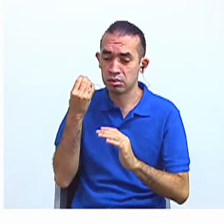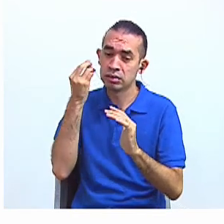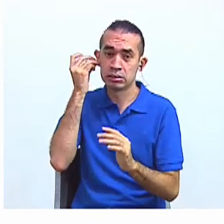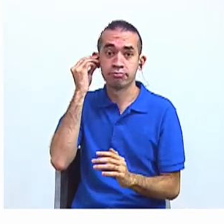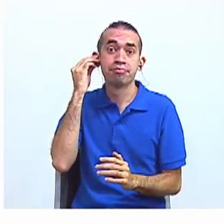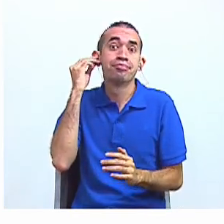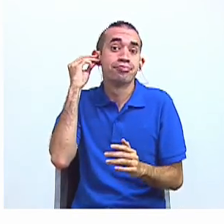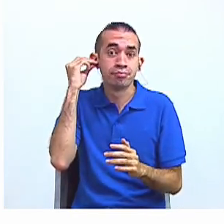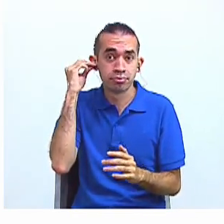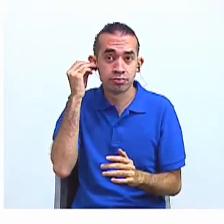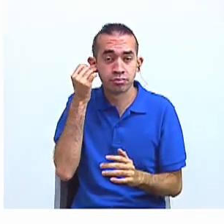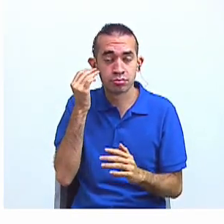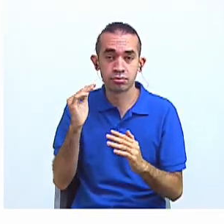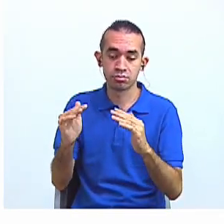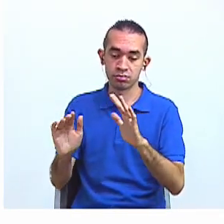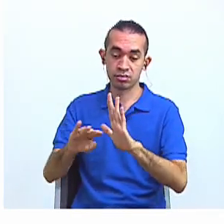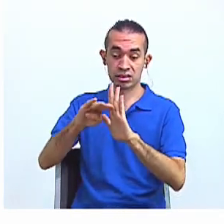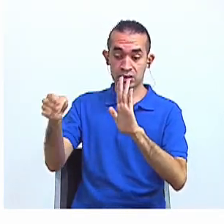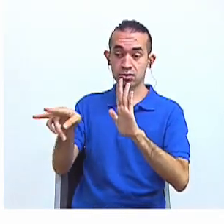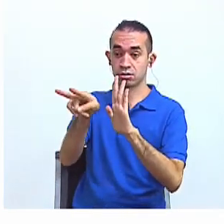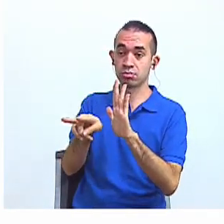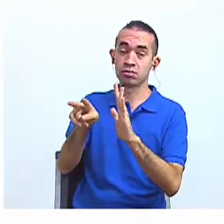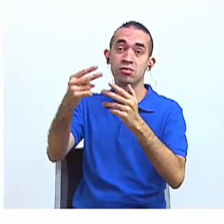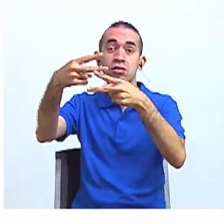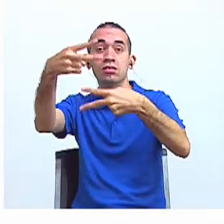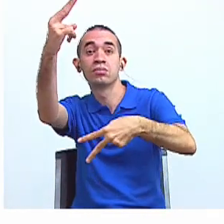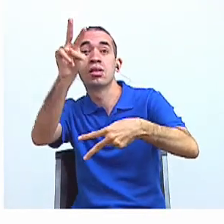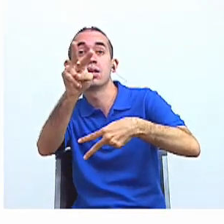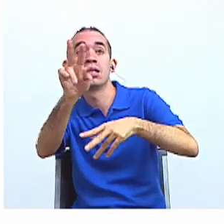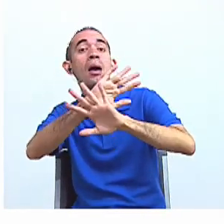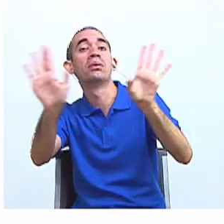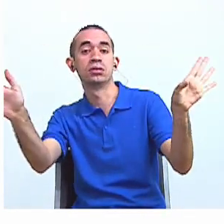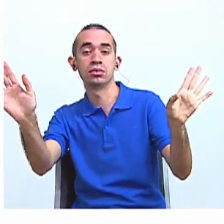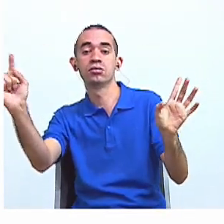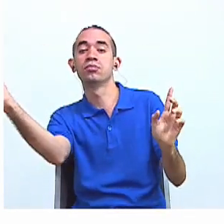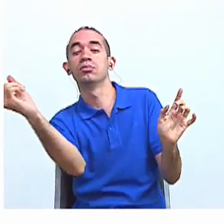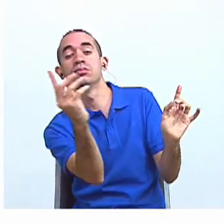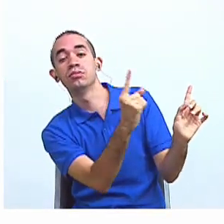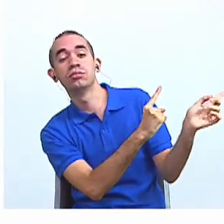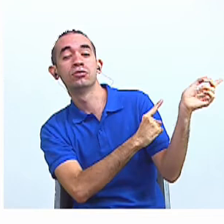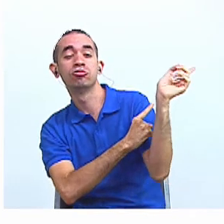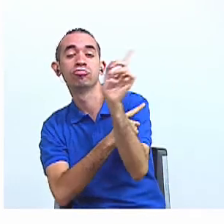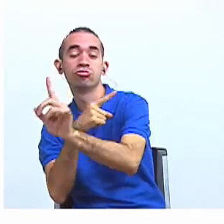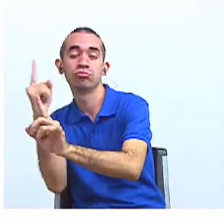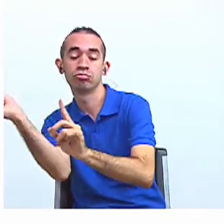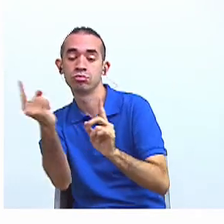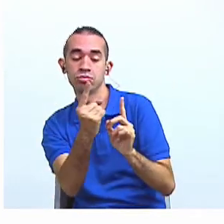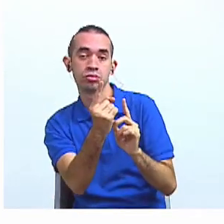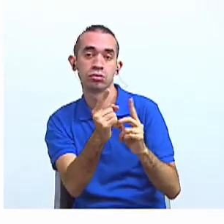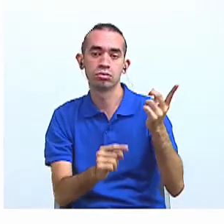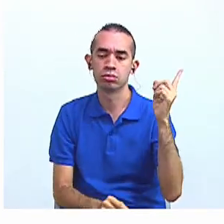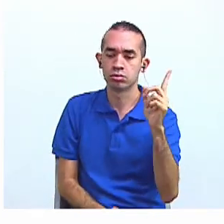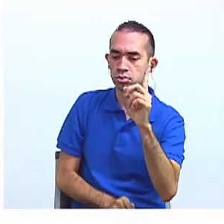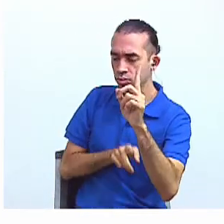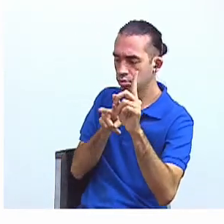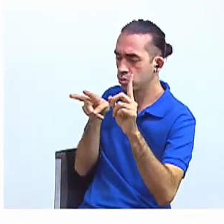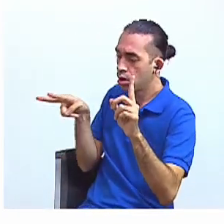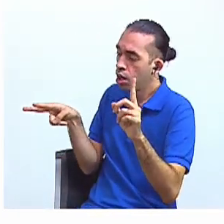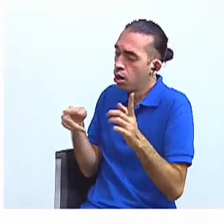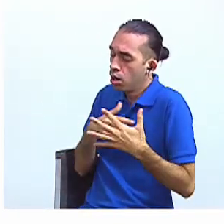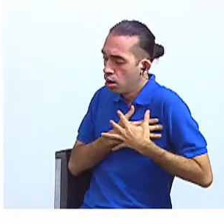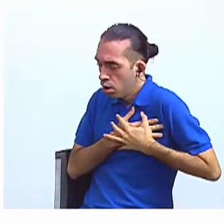salvo una pequeña ventana por la cual dialogará con los transeúntes, quienes se conmueven por la pureza del alma de un niño,